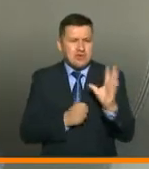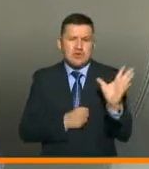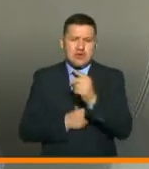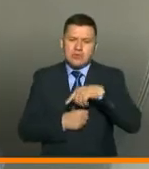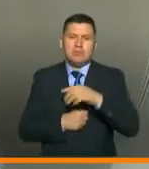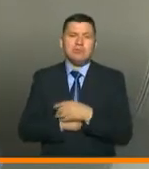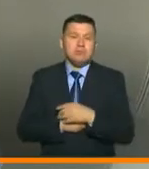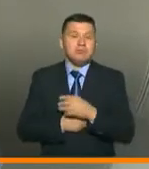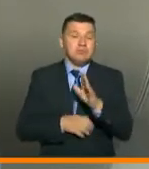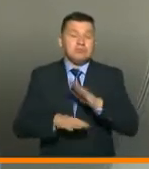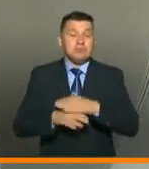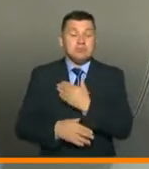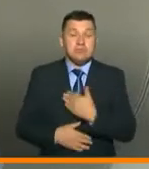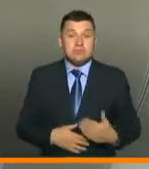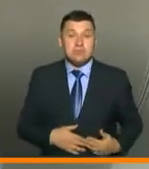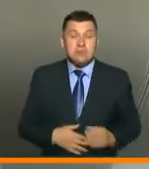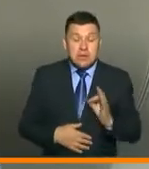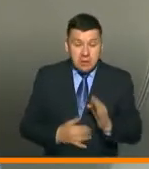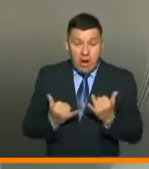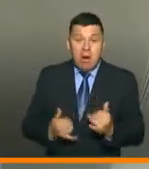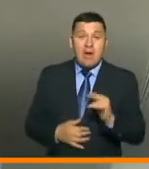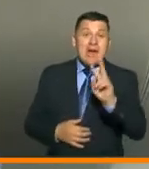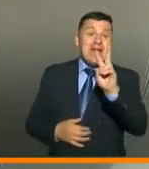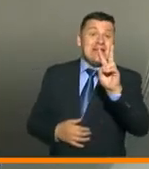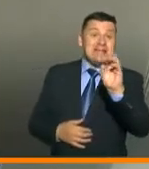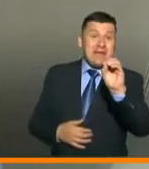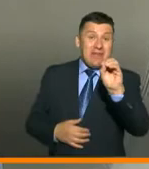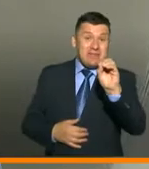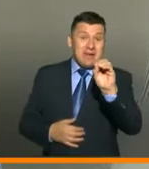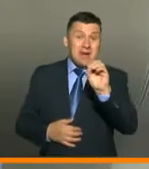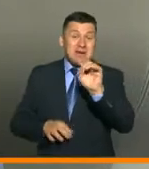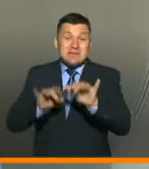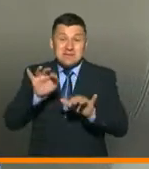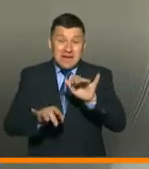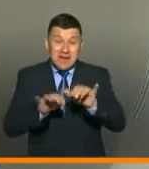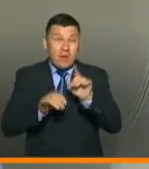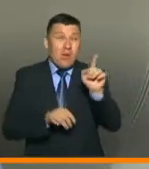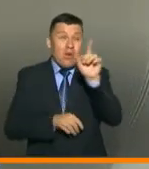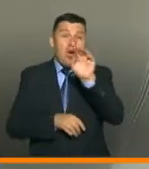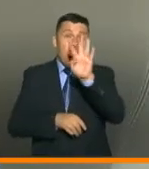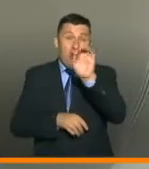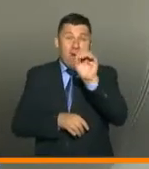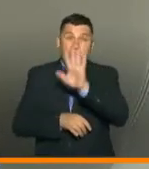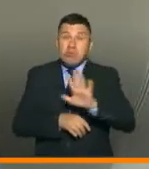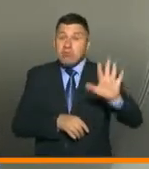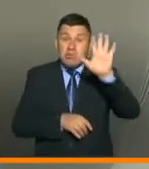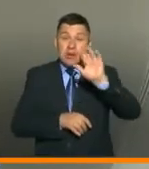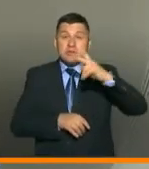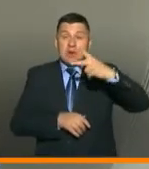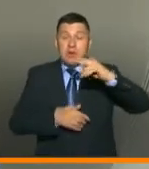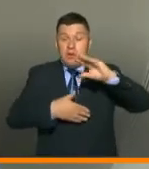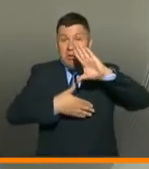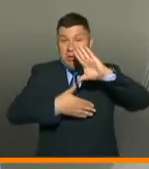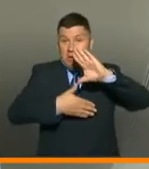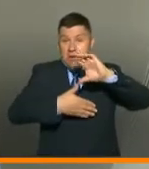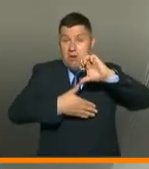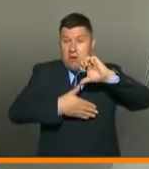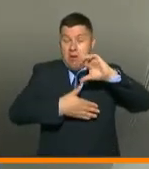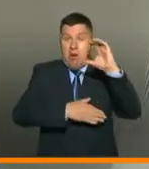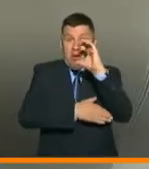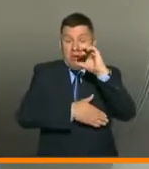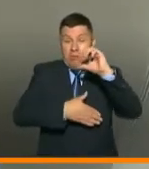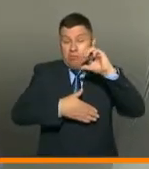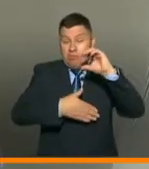todos. Vamos, presidente, en 70 de las 96 secretarías. Somos el segundo país latinoamericano que logra el inicio